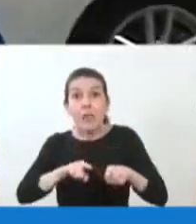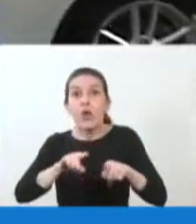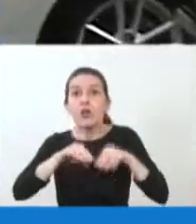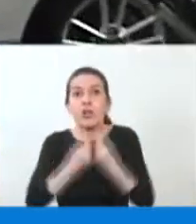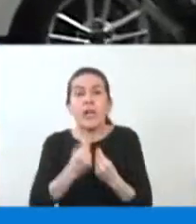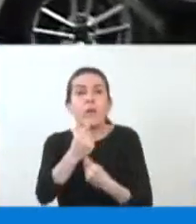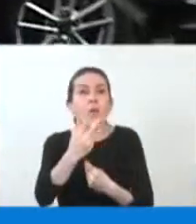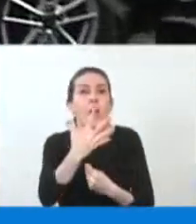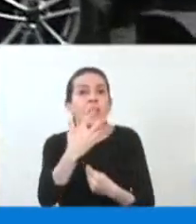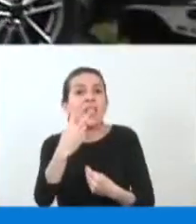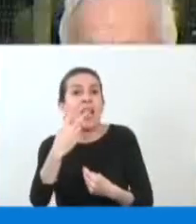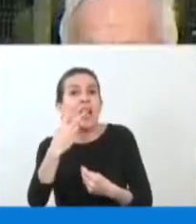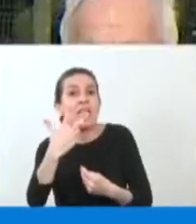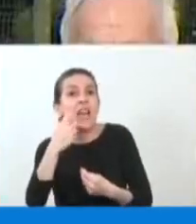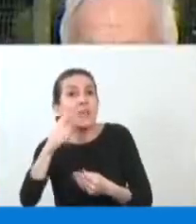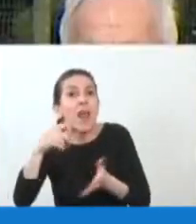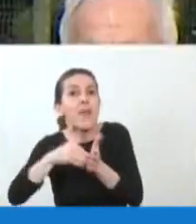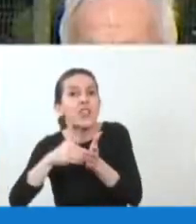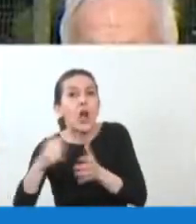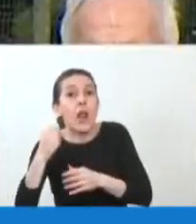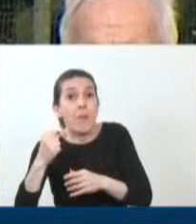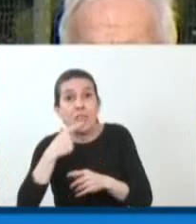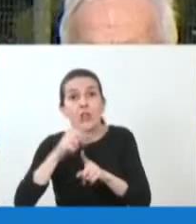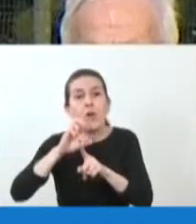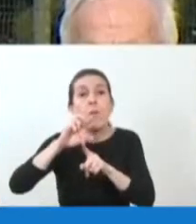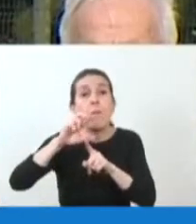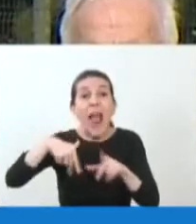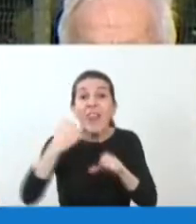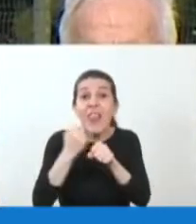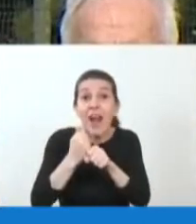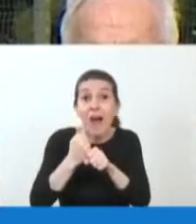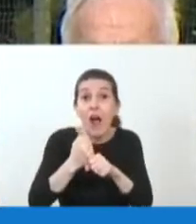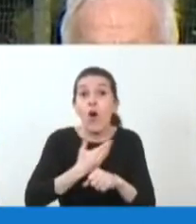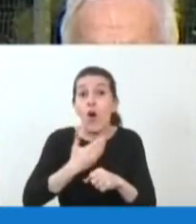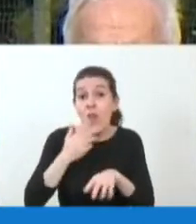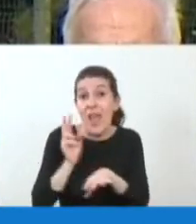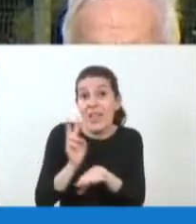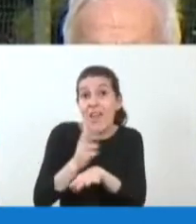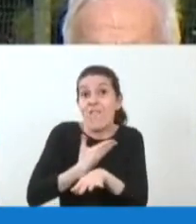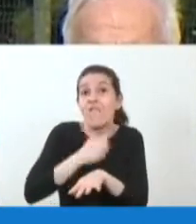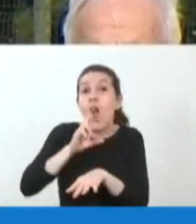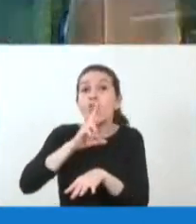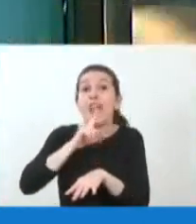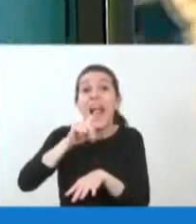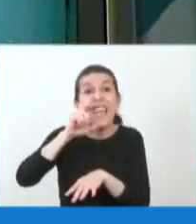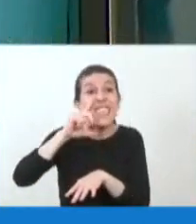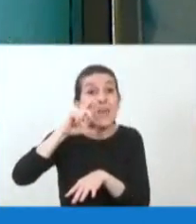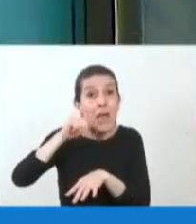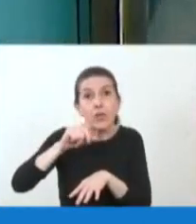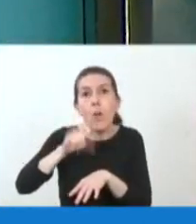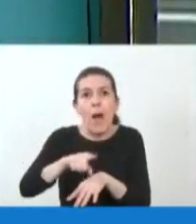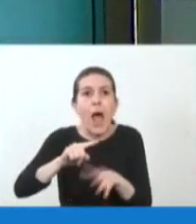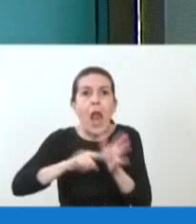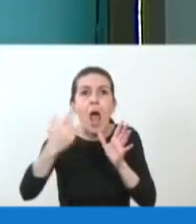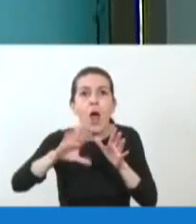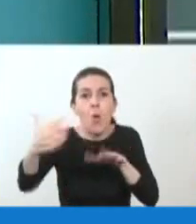pesos este es el programa de fortalecimiento de la seguridad para el conurbano bonaerense